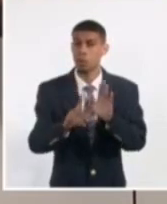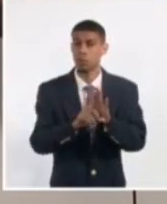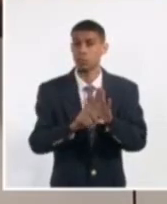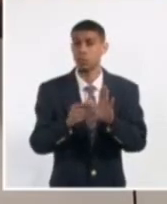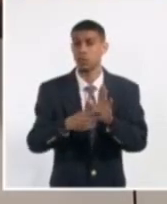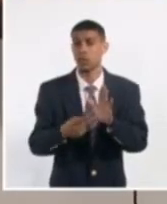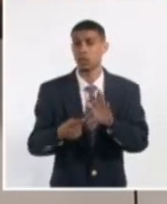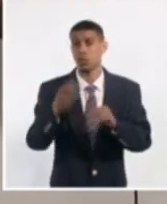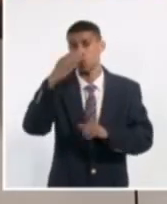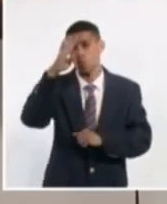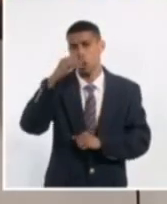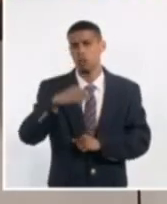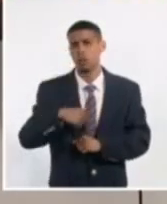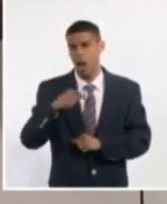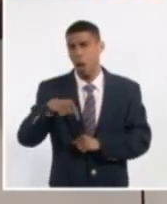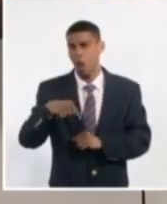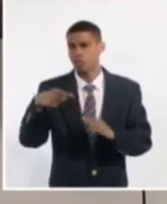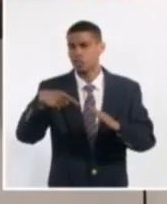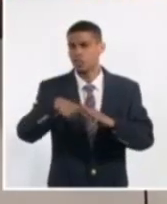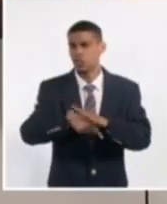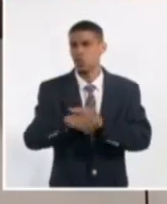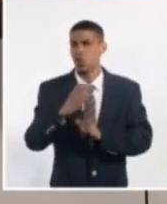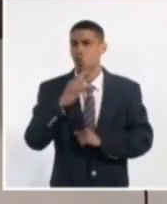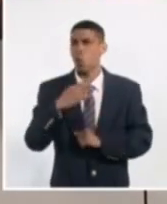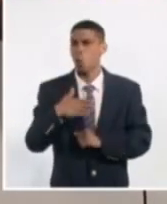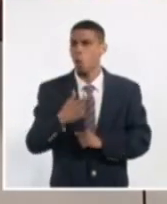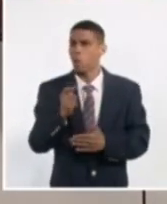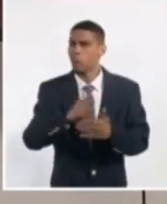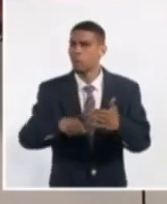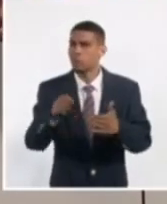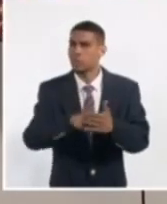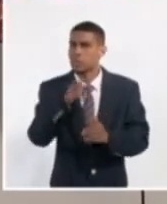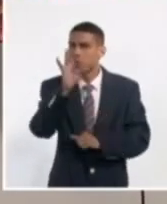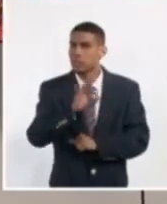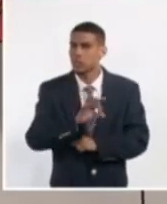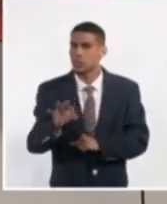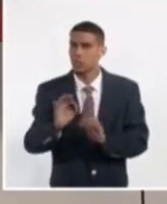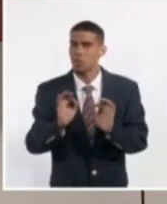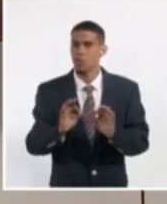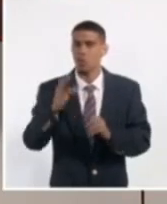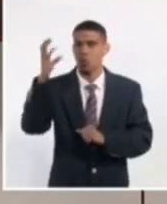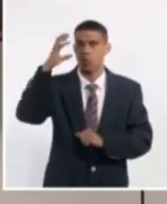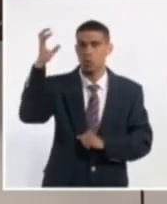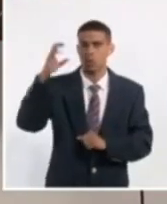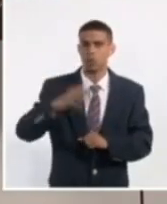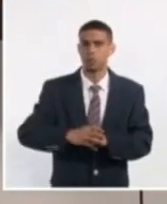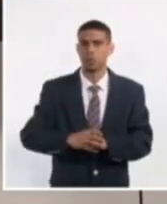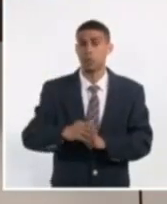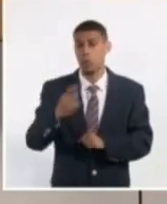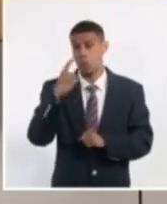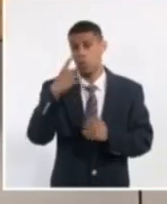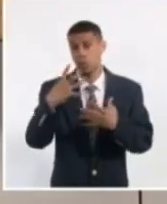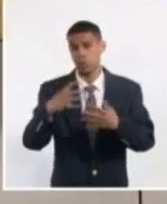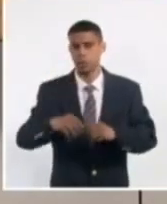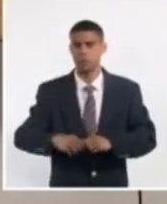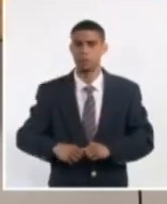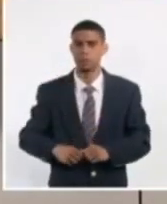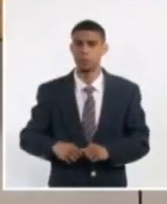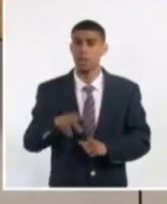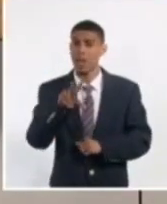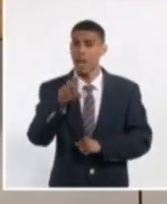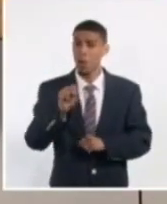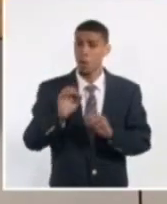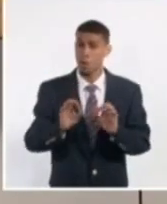Cubano. Y vamos a profundizar en este noticiero en el diseño del gobierno en Cuba, su composición, funcionamiento y también su importancia. La nueva